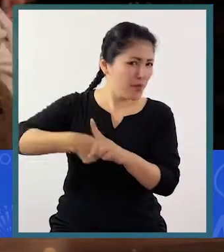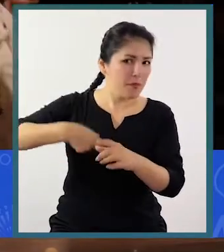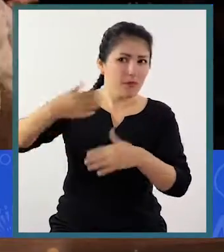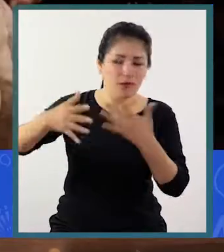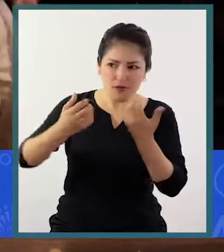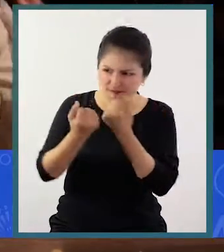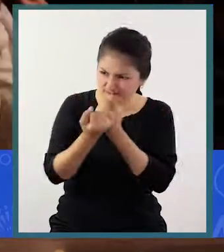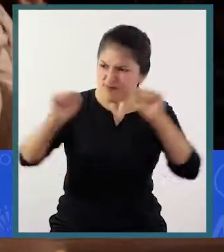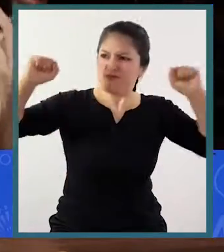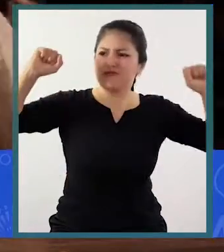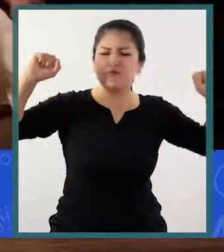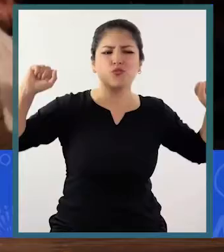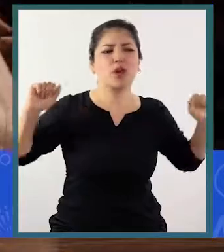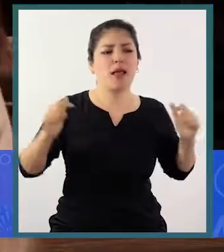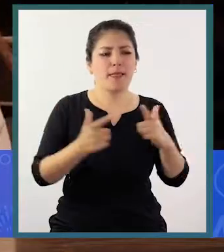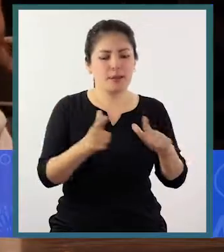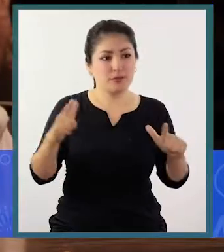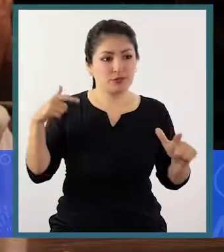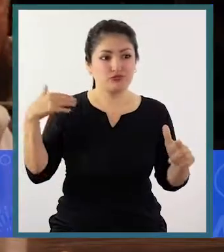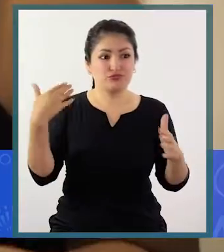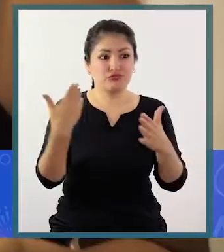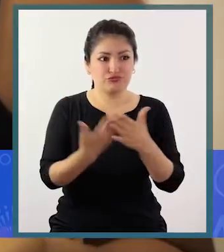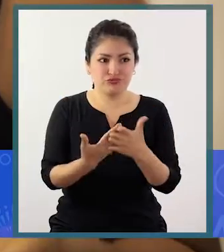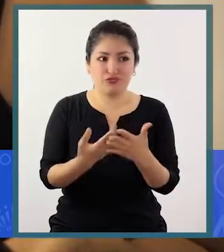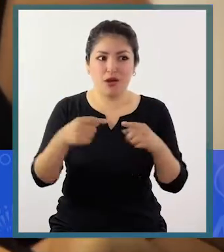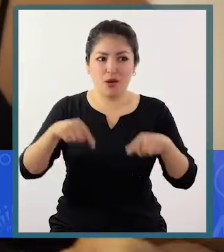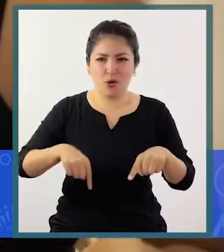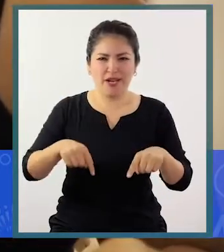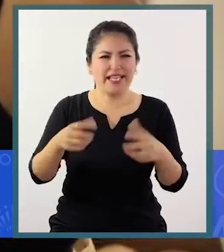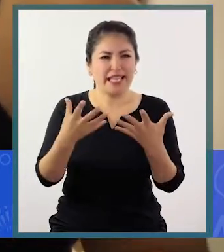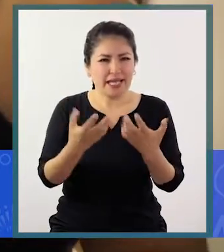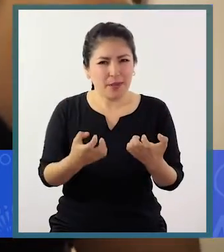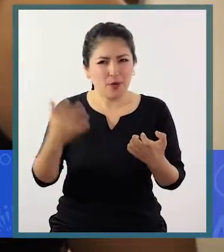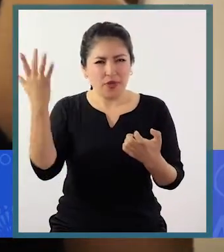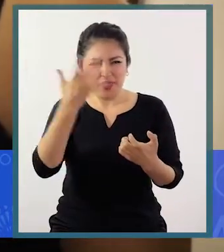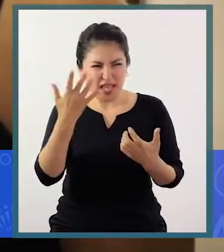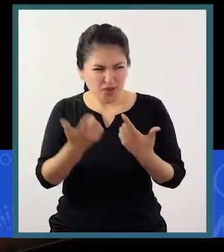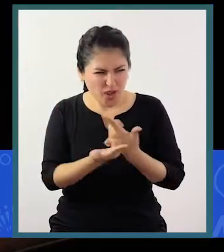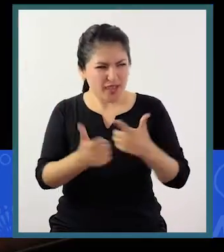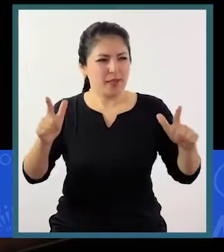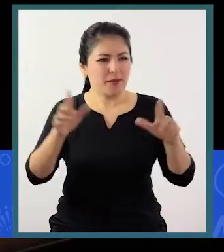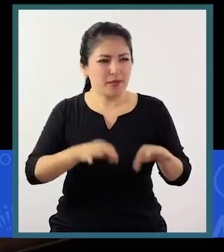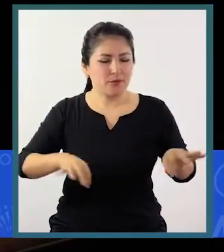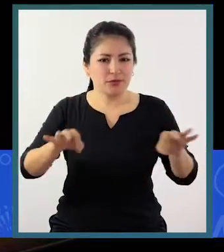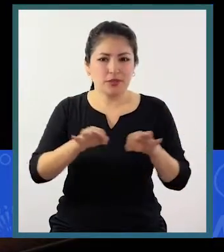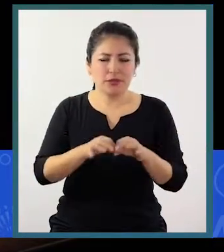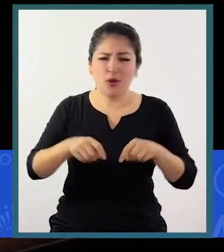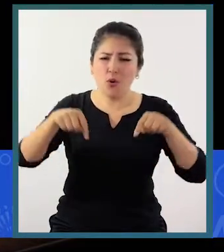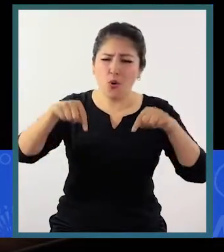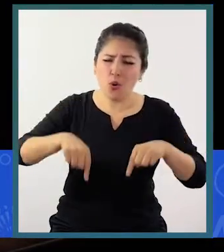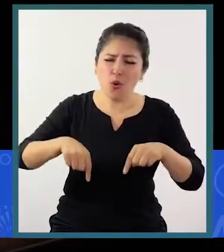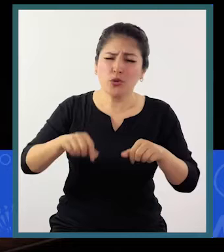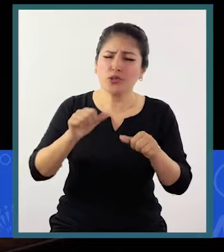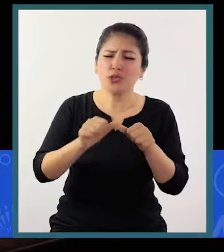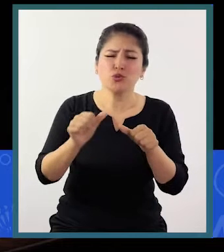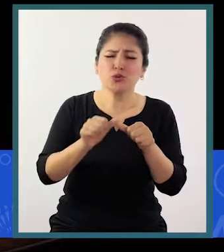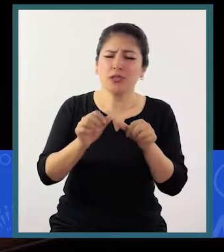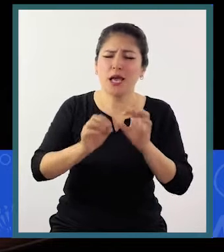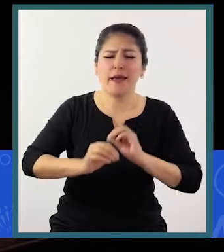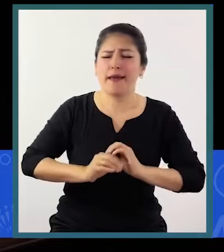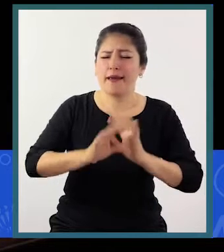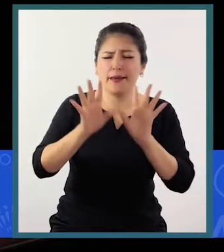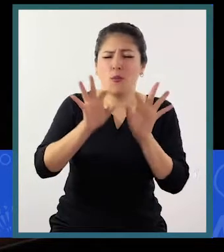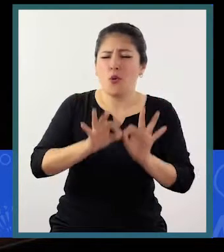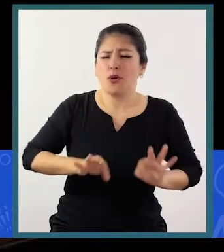final ya nos liberamos, que eso era lo que estamos buscando, ¿verdad? Que se dé a la liberación de la gente negra. Hoy es una fecha especial, muy especial